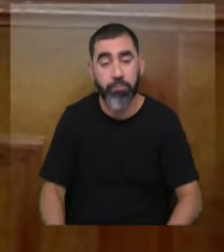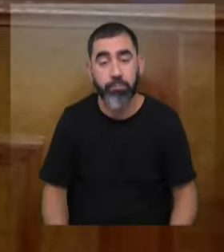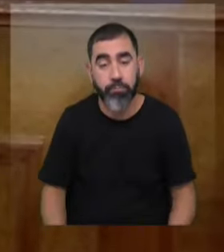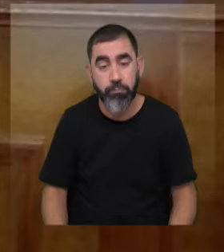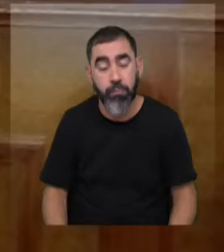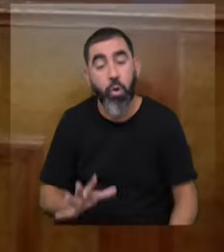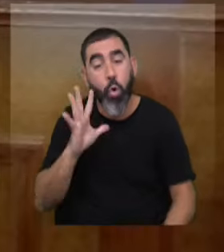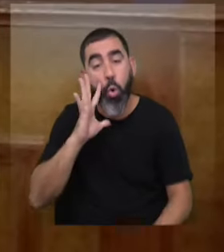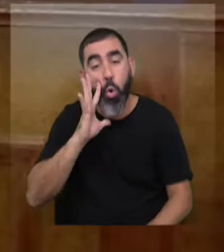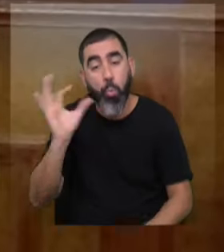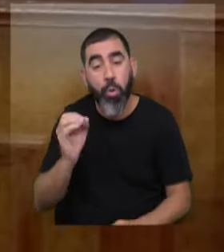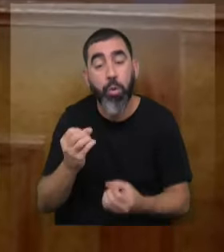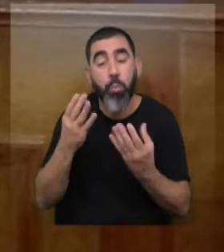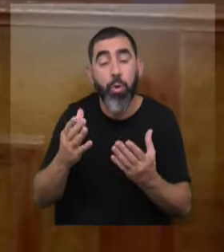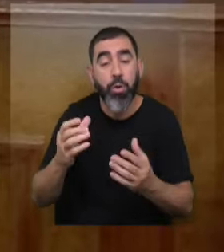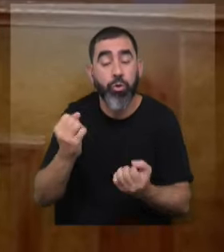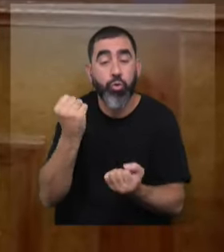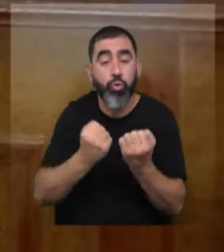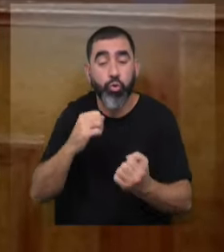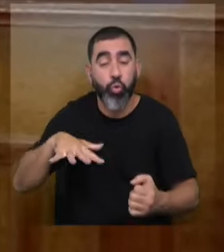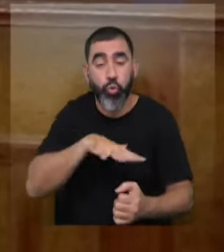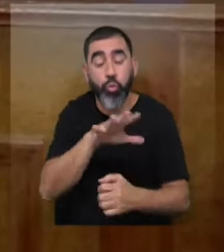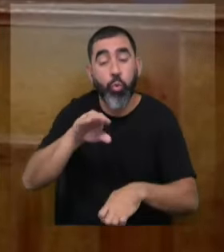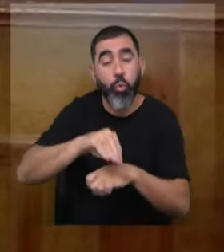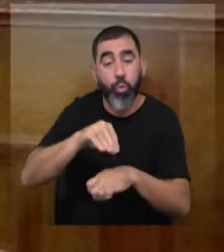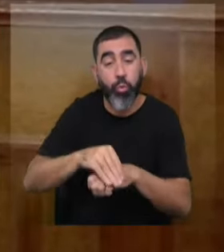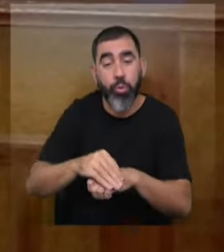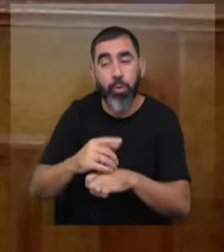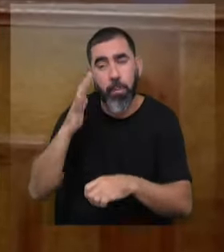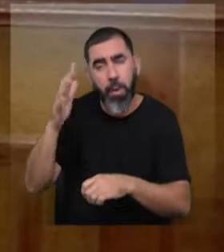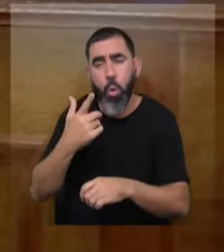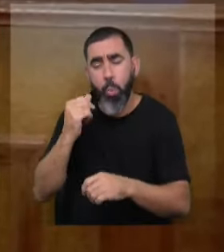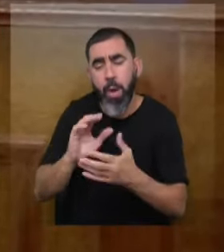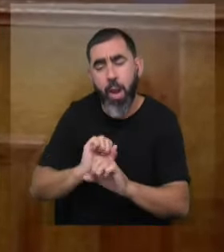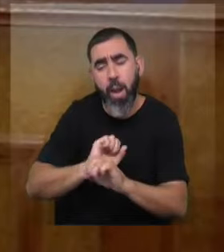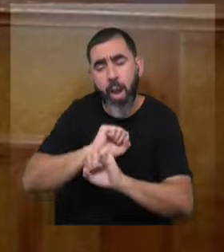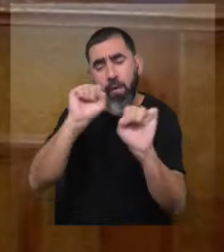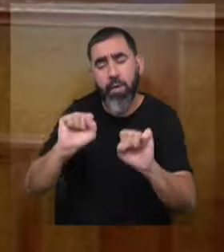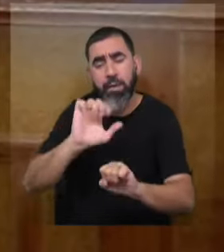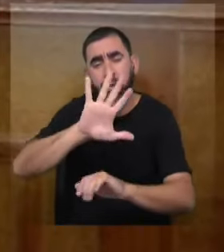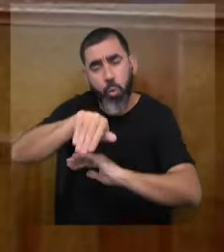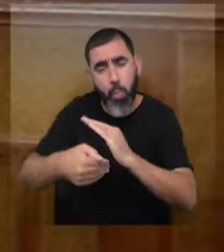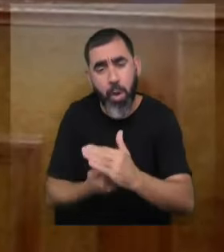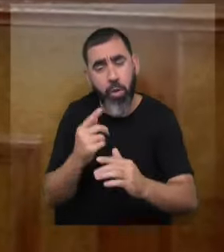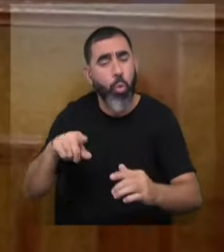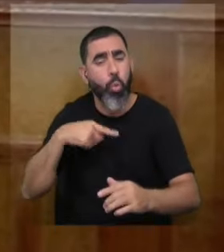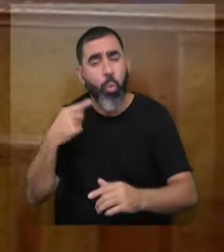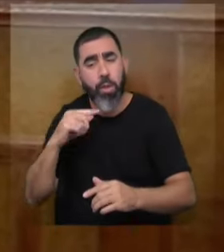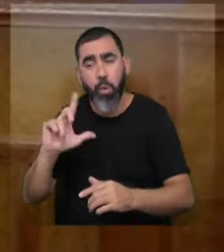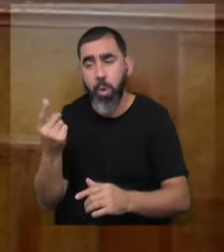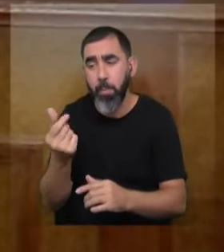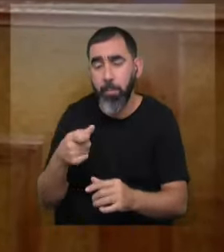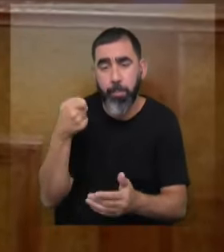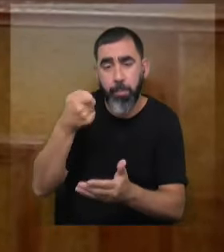tenemos oportunidades por nuestra condición socioeconómica y cultural. Yo me pregunto, un hombre que se levanta a las 5 de la mañana a hacer changa, que no tiene plata ni